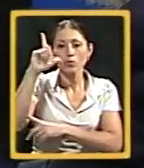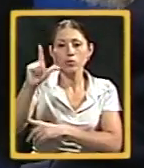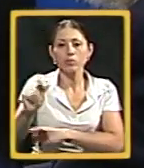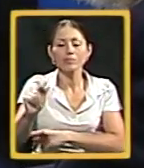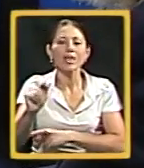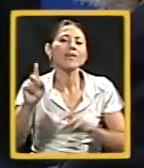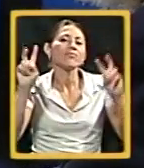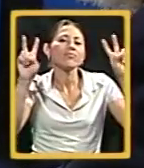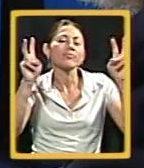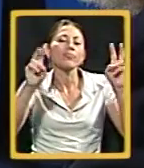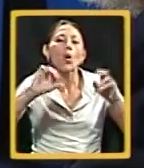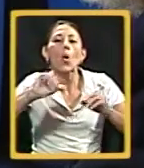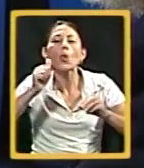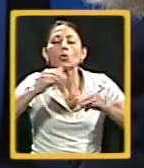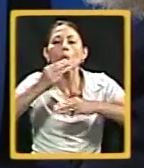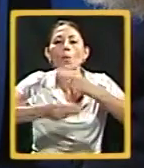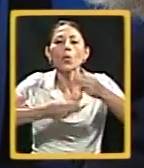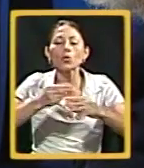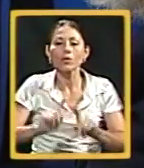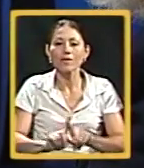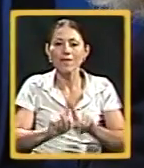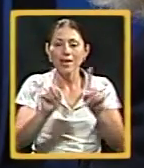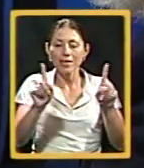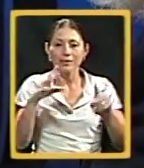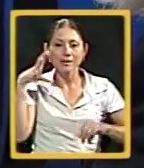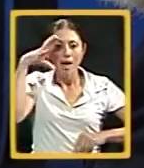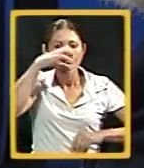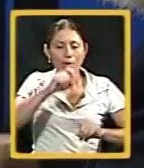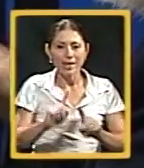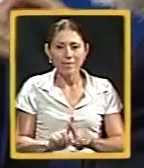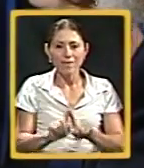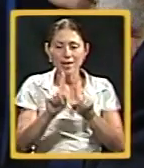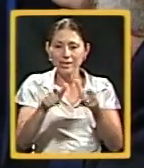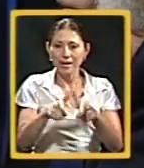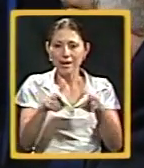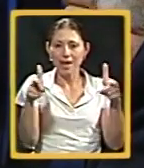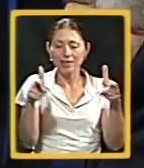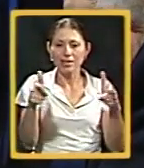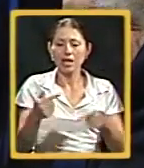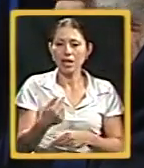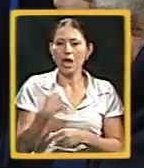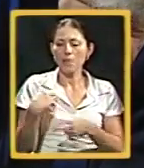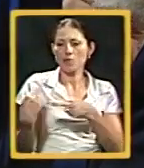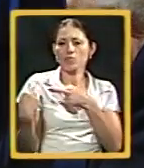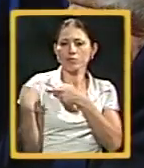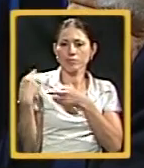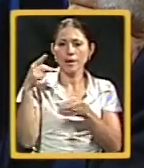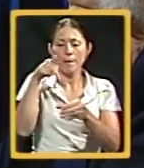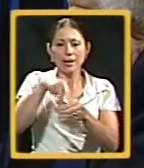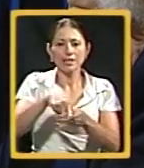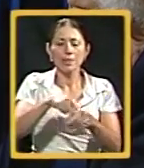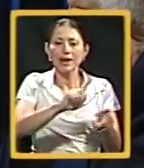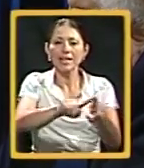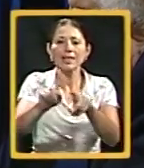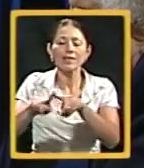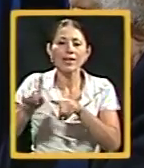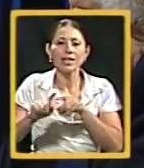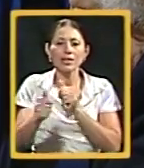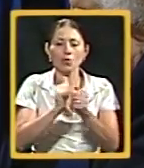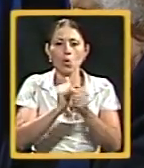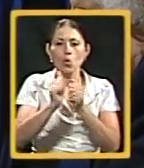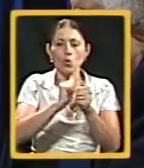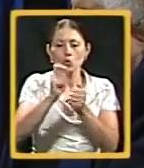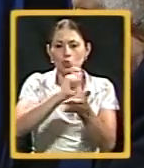existe una diferencia muy grande. Mira, a mí me correspondió participar en varios concursos